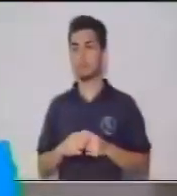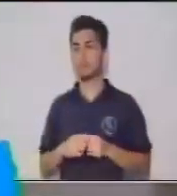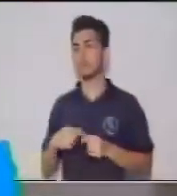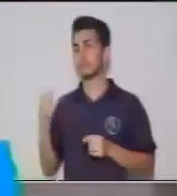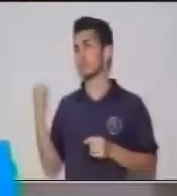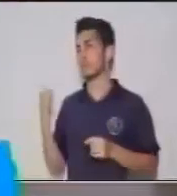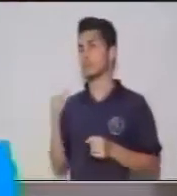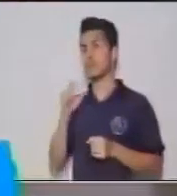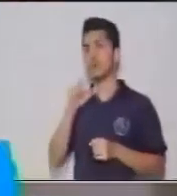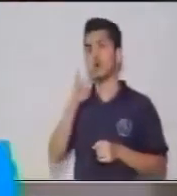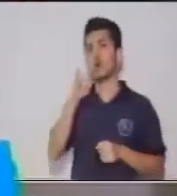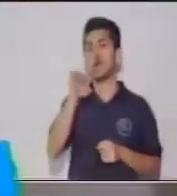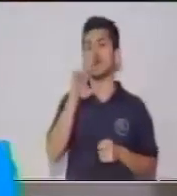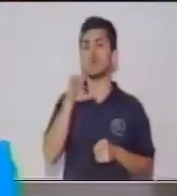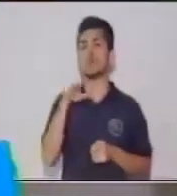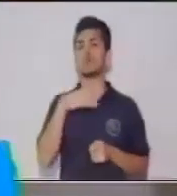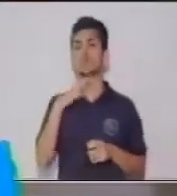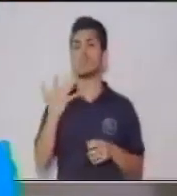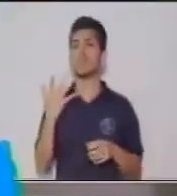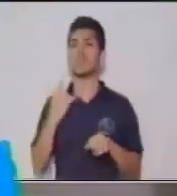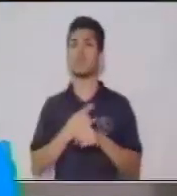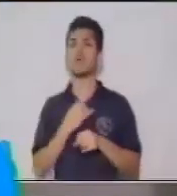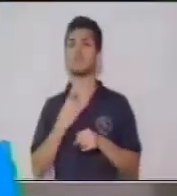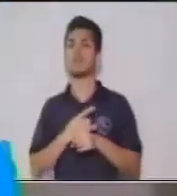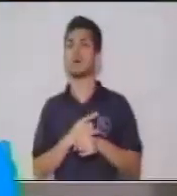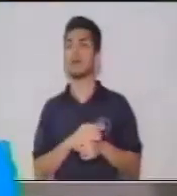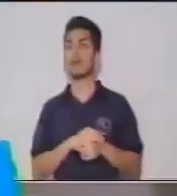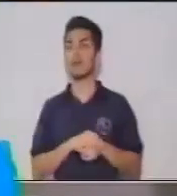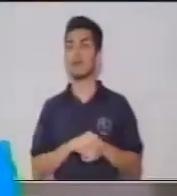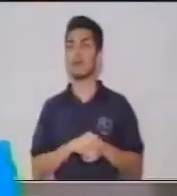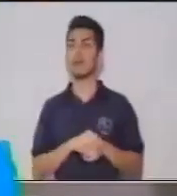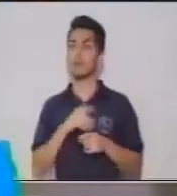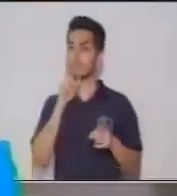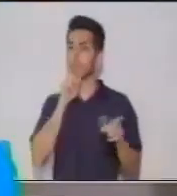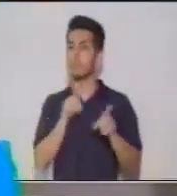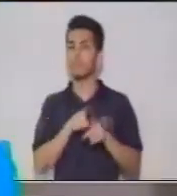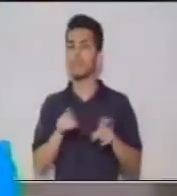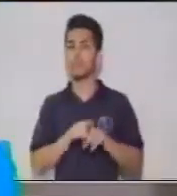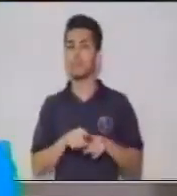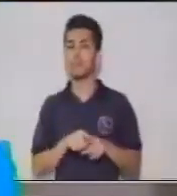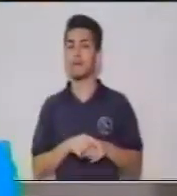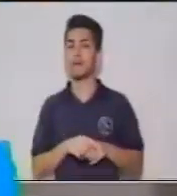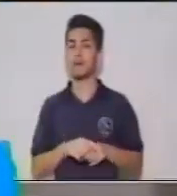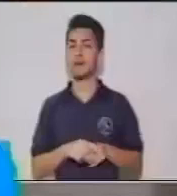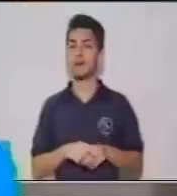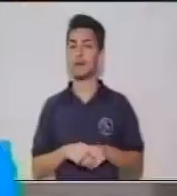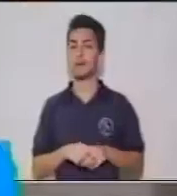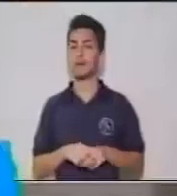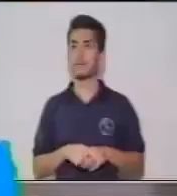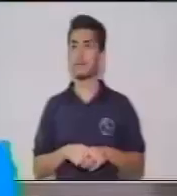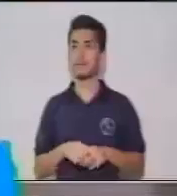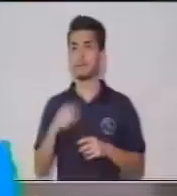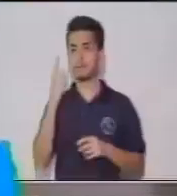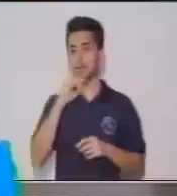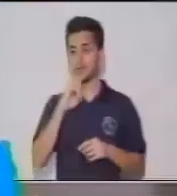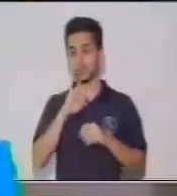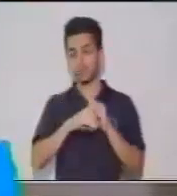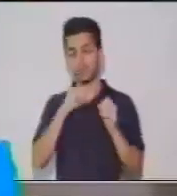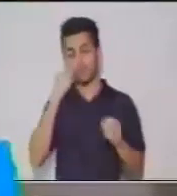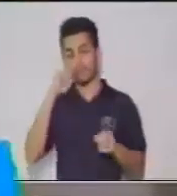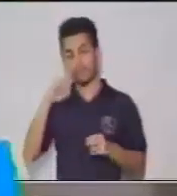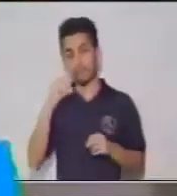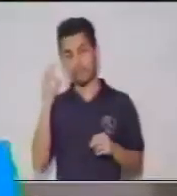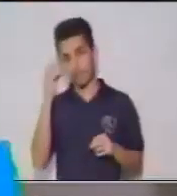vamos a utilizar, en este caso, también lo que son los sufijos.